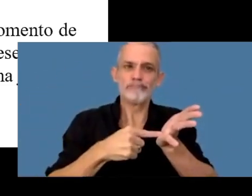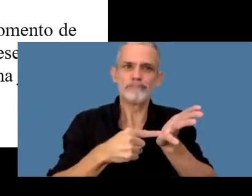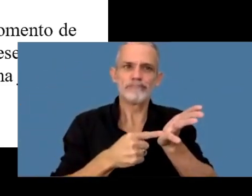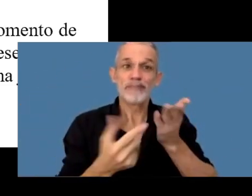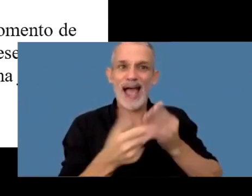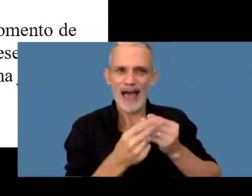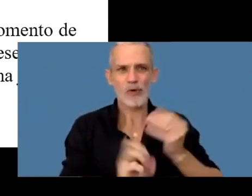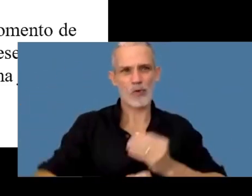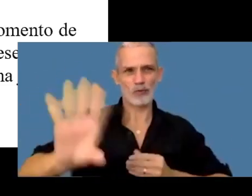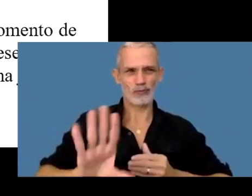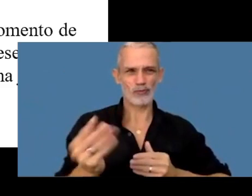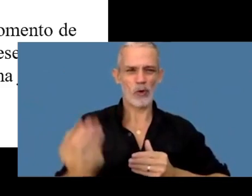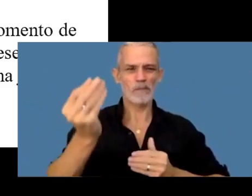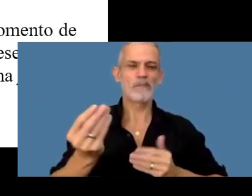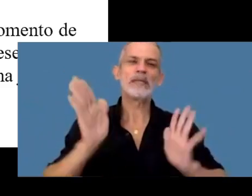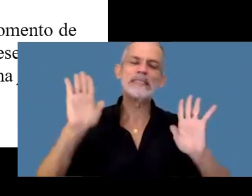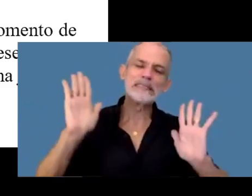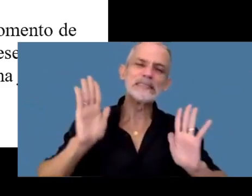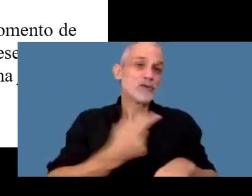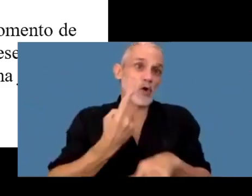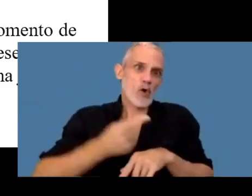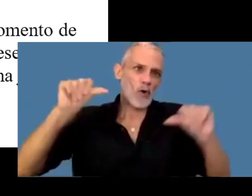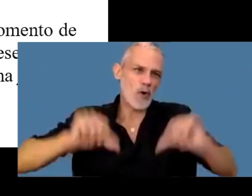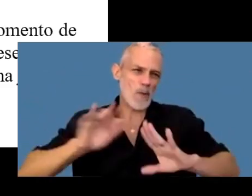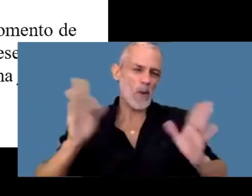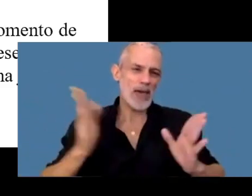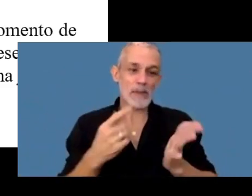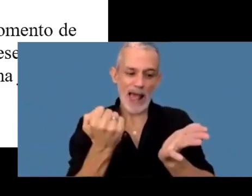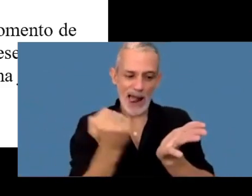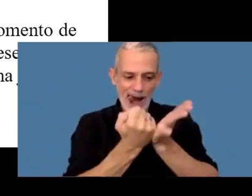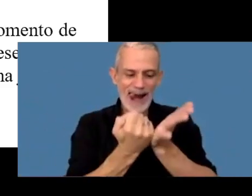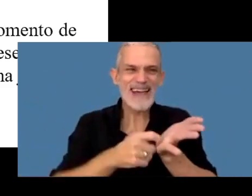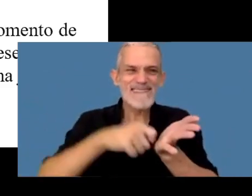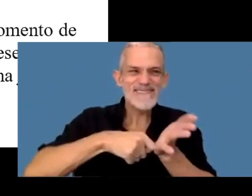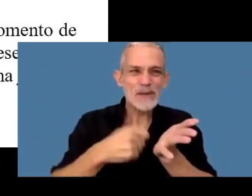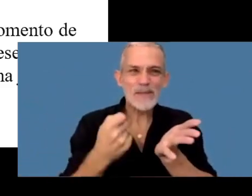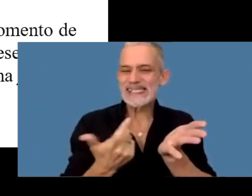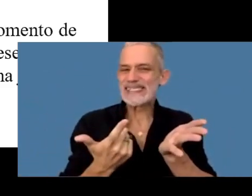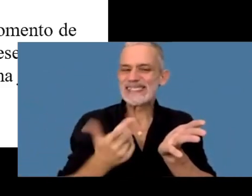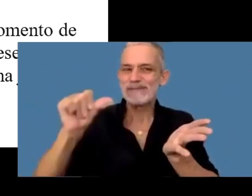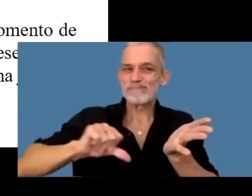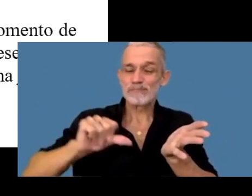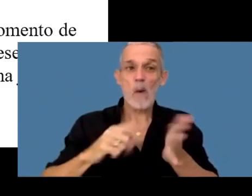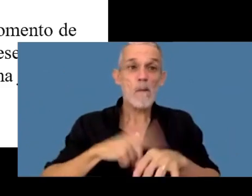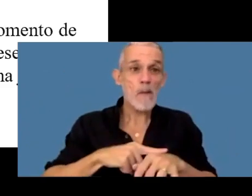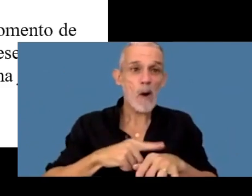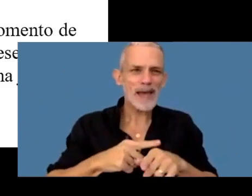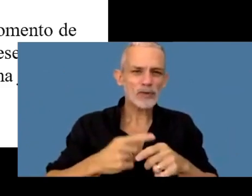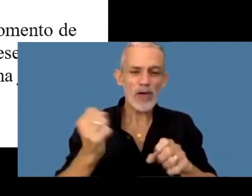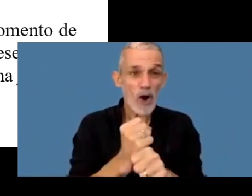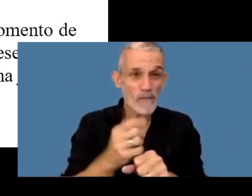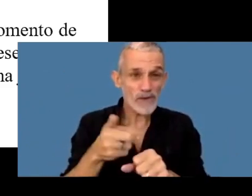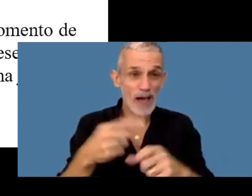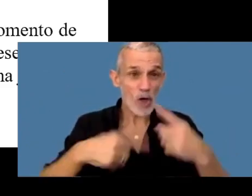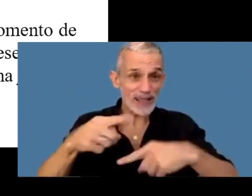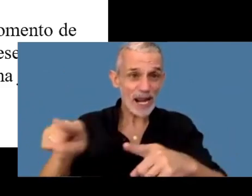como excepción que cuando no pudiera suscribirse con firma digital al momento de confirmar el trámite, puede